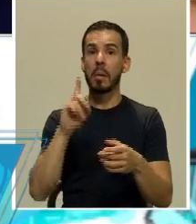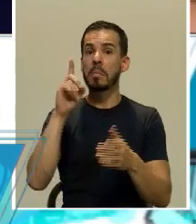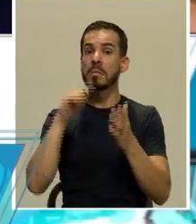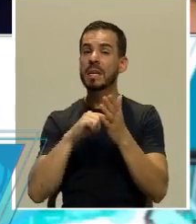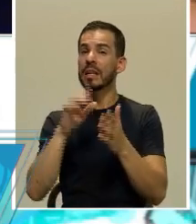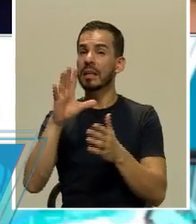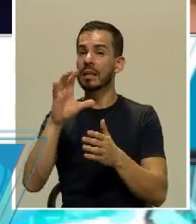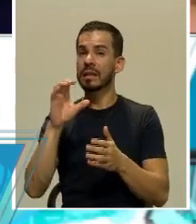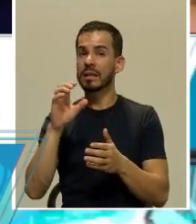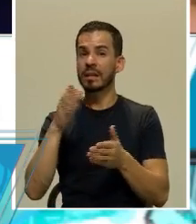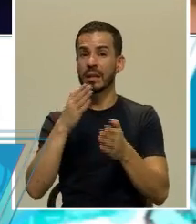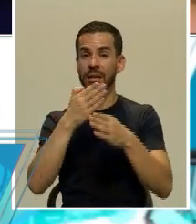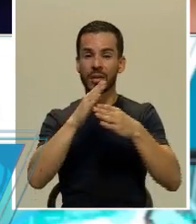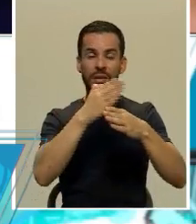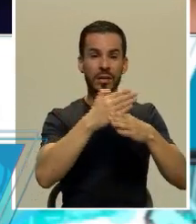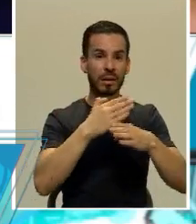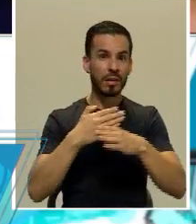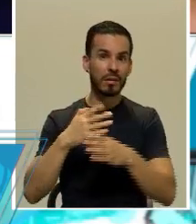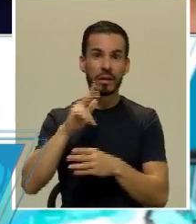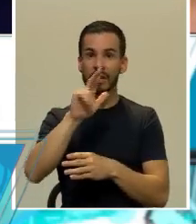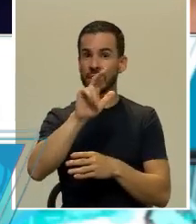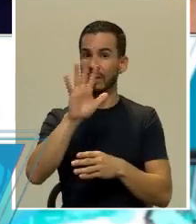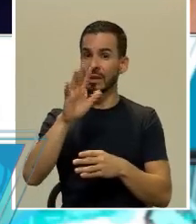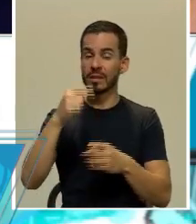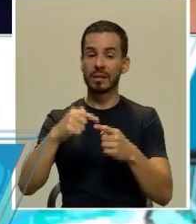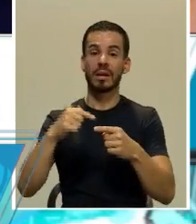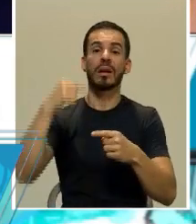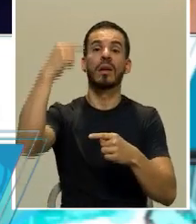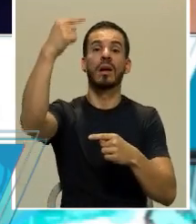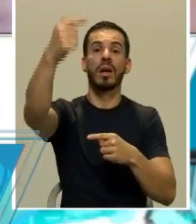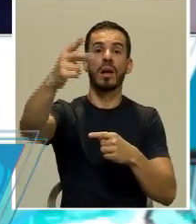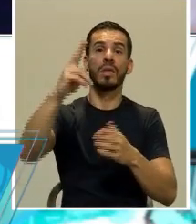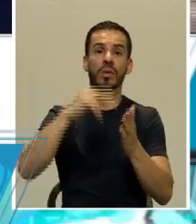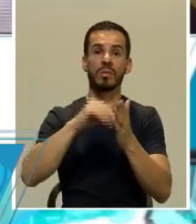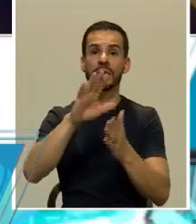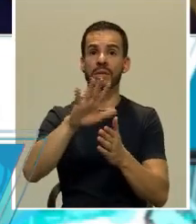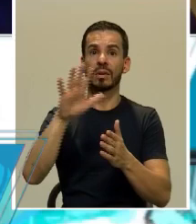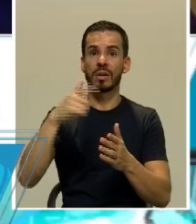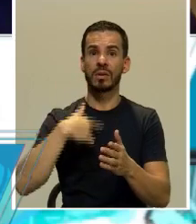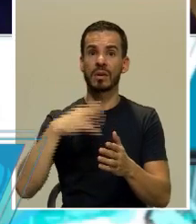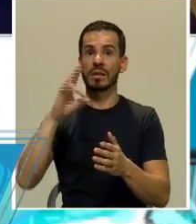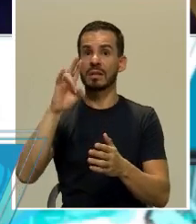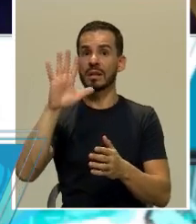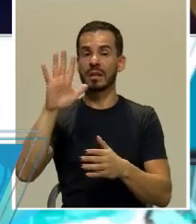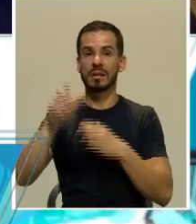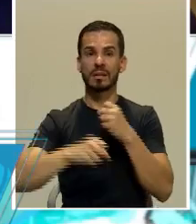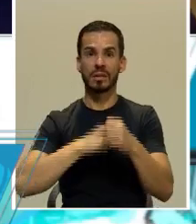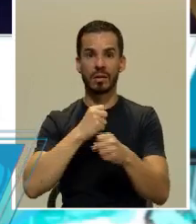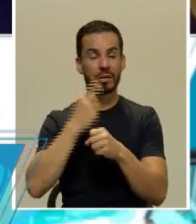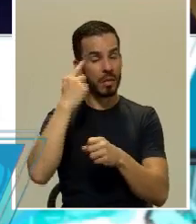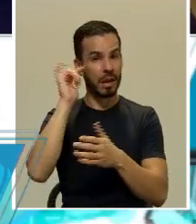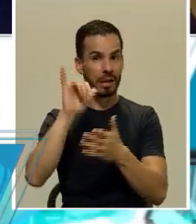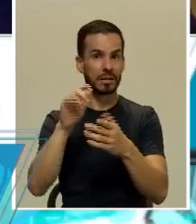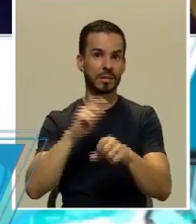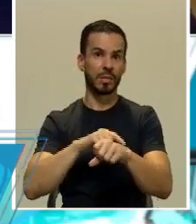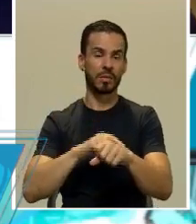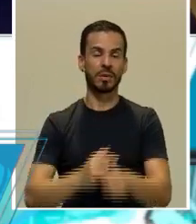de 1.500 distribuido en 35, de aquí al 2055. Yo voy a tener 75 años para ese